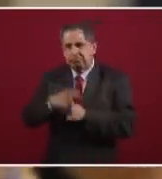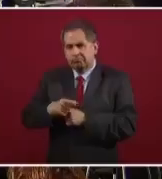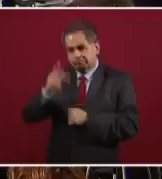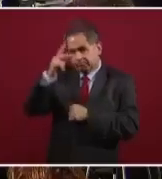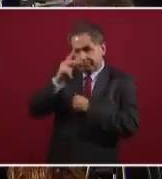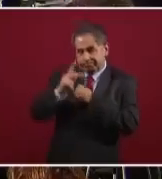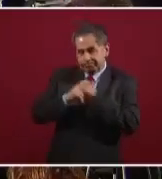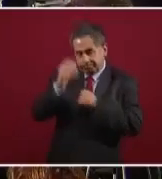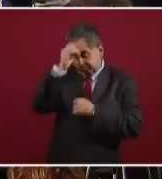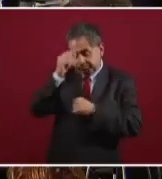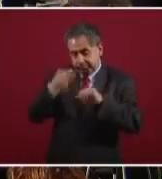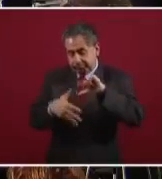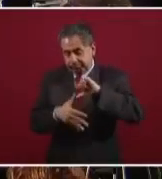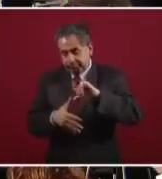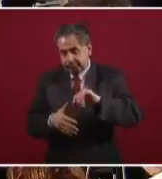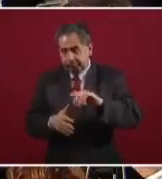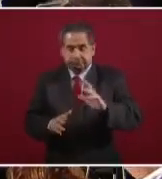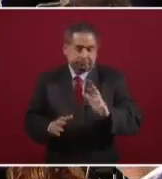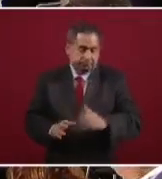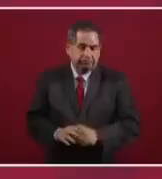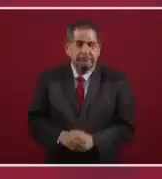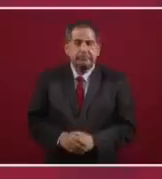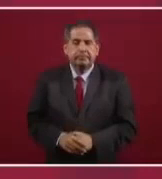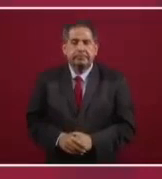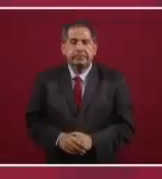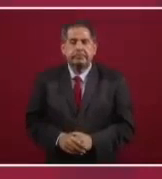sobre el tema. Bueno,